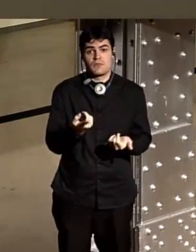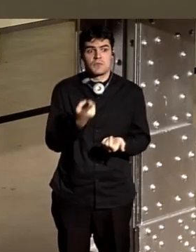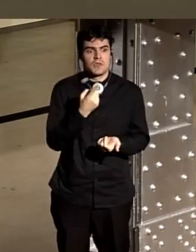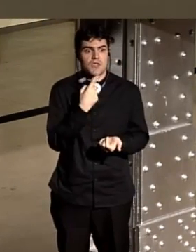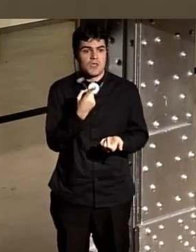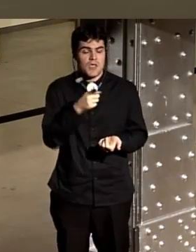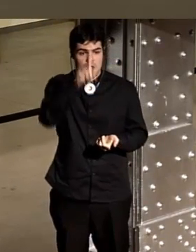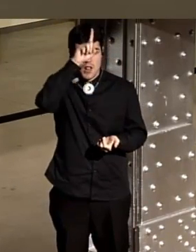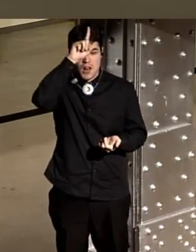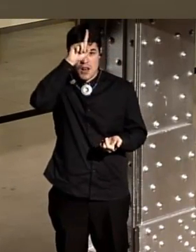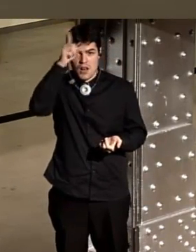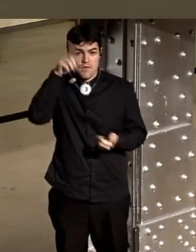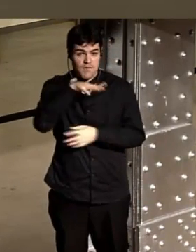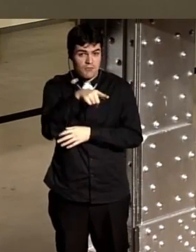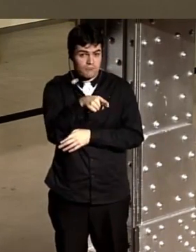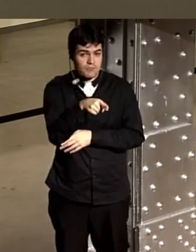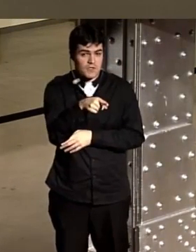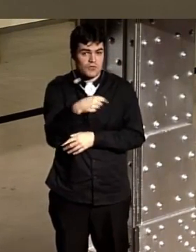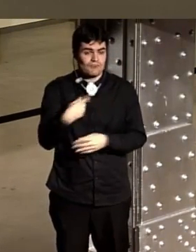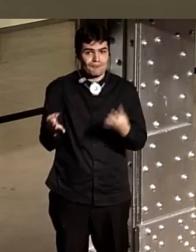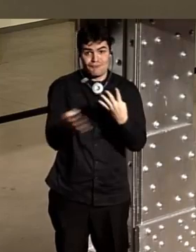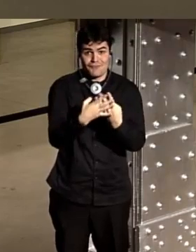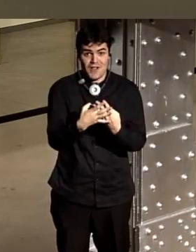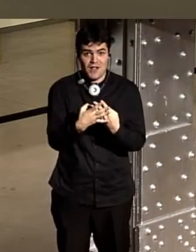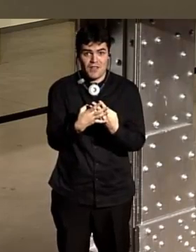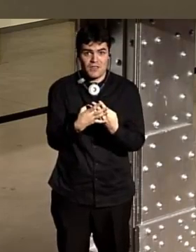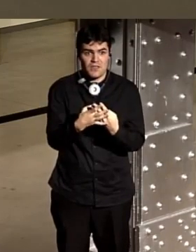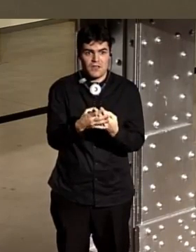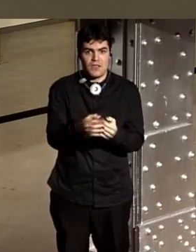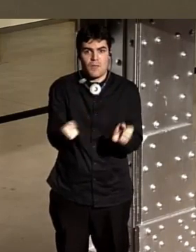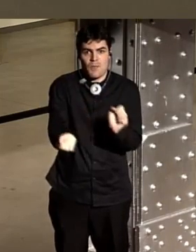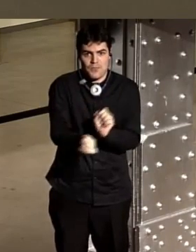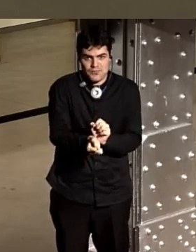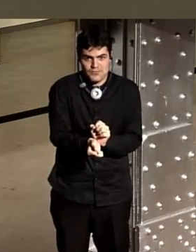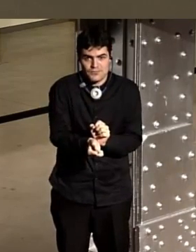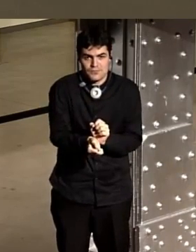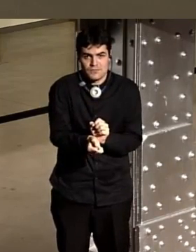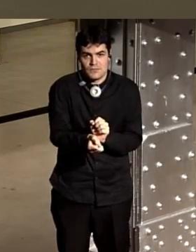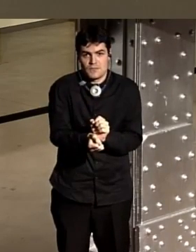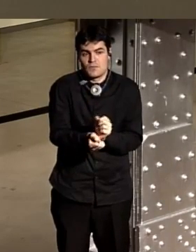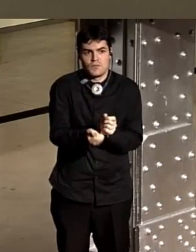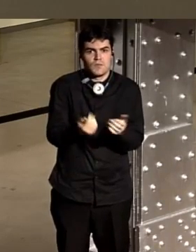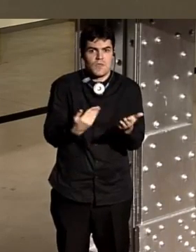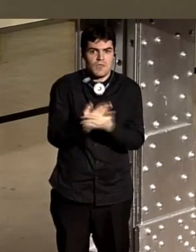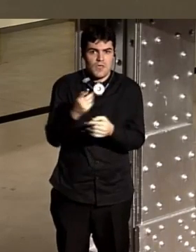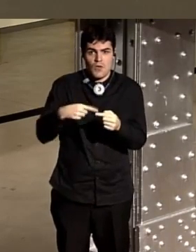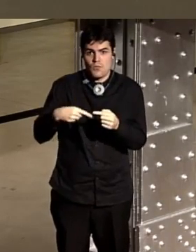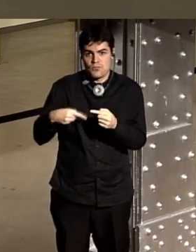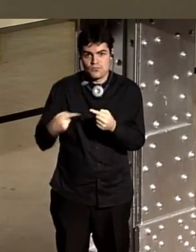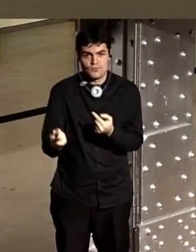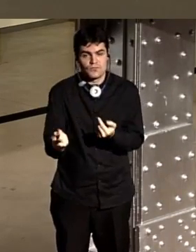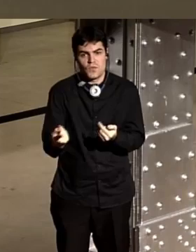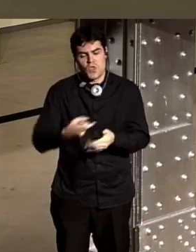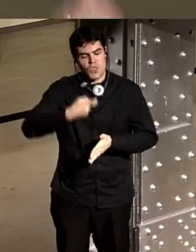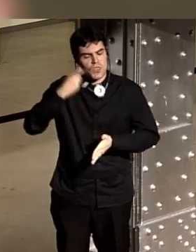en Libia en cual estaba en la cárcel y atada y después de varios días muy duros